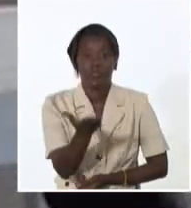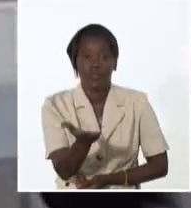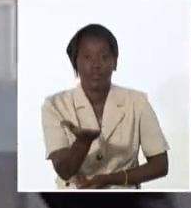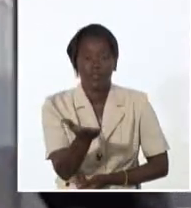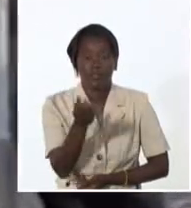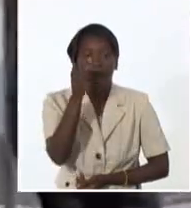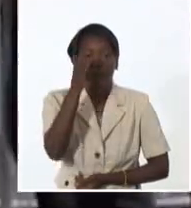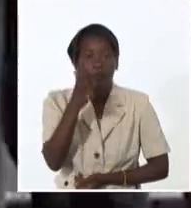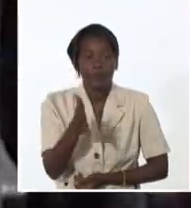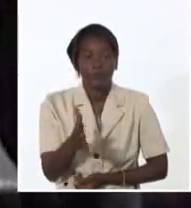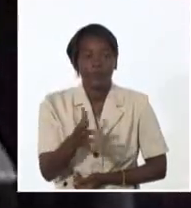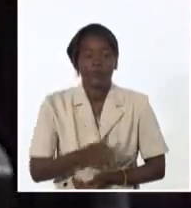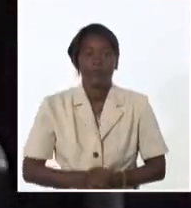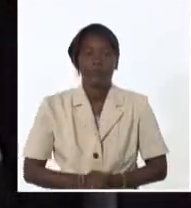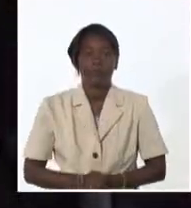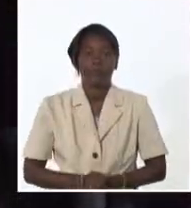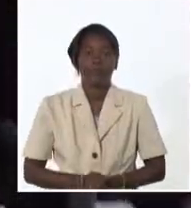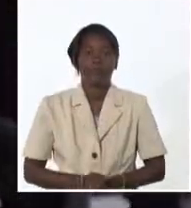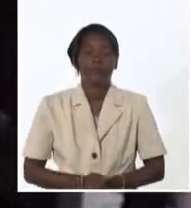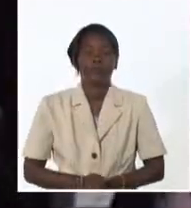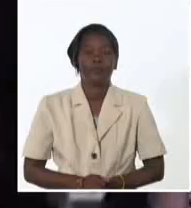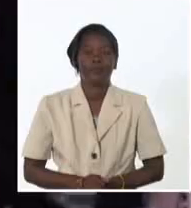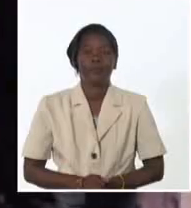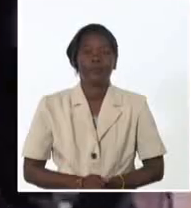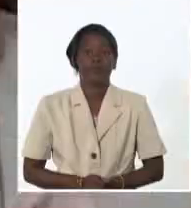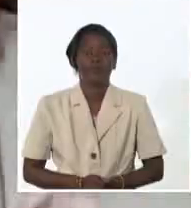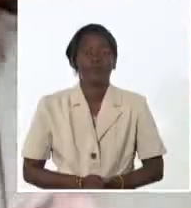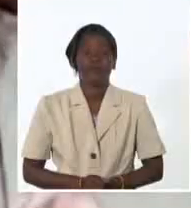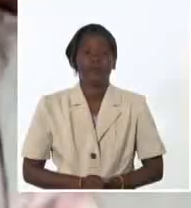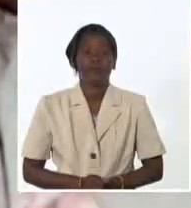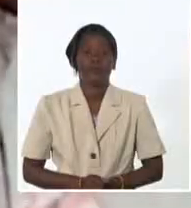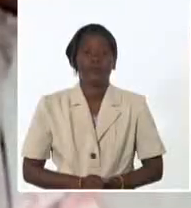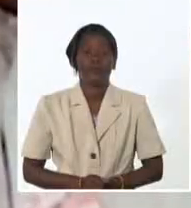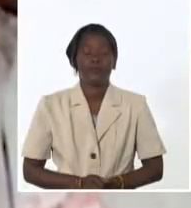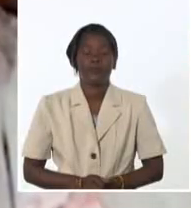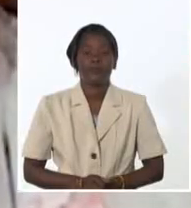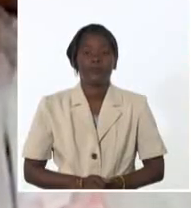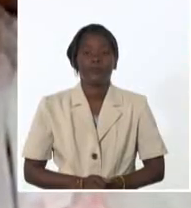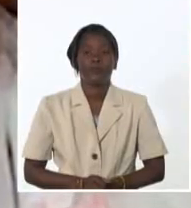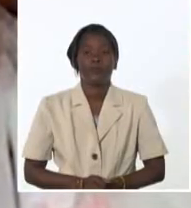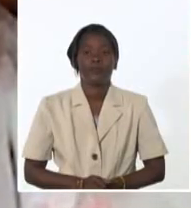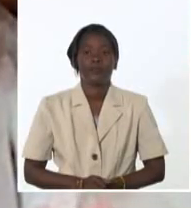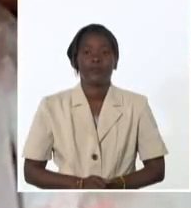Vilma Espín. Uris Salvat Mariño para este espacio informativo.